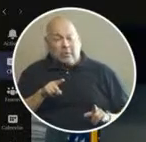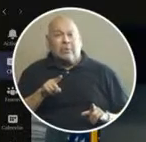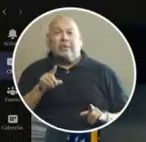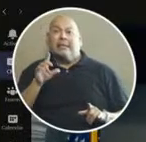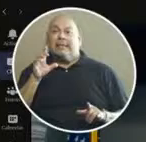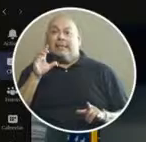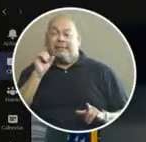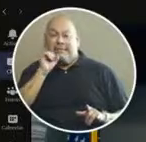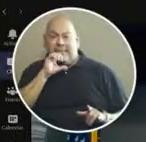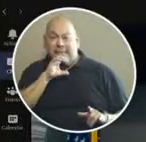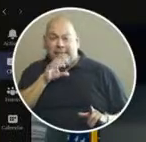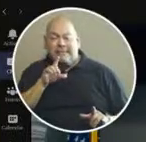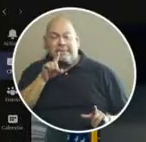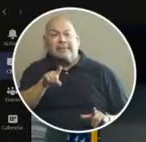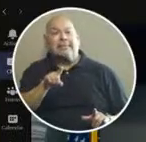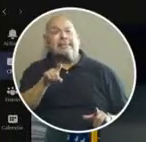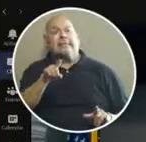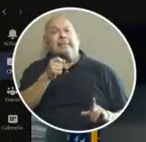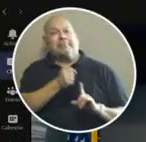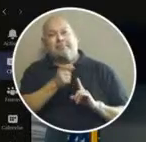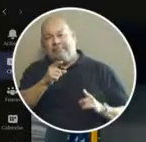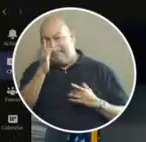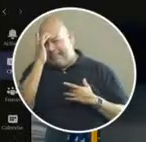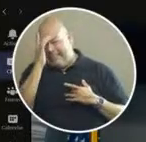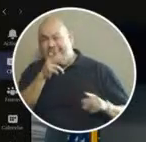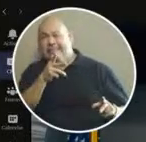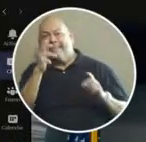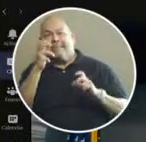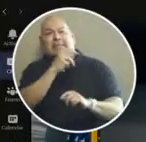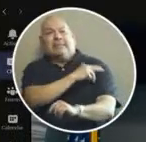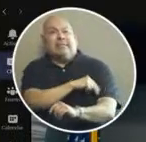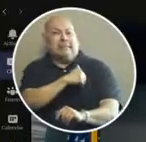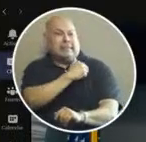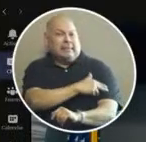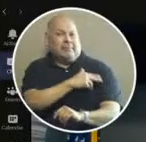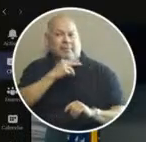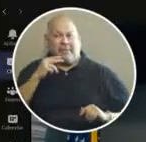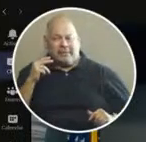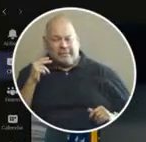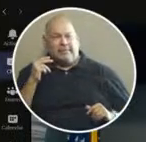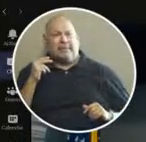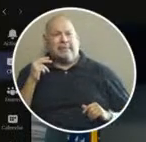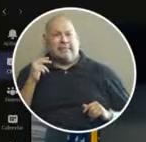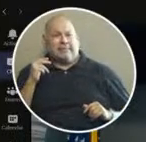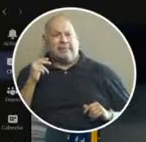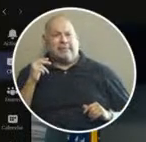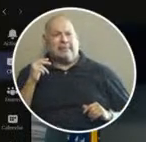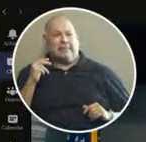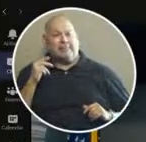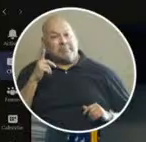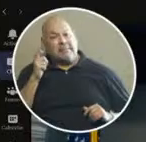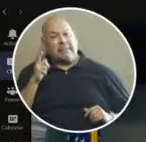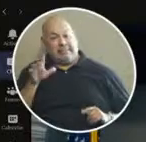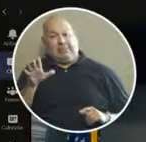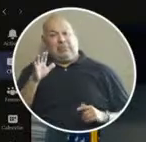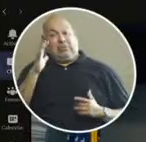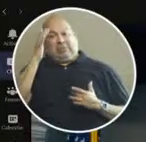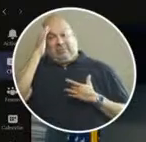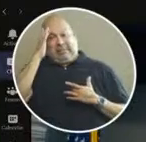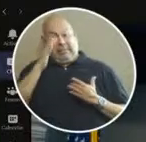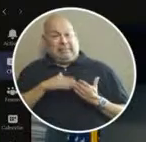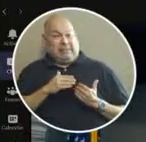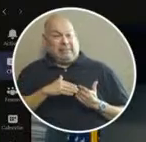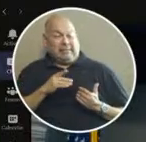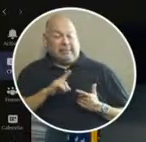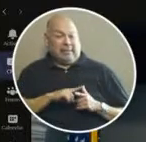en el hospital. Y por las disposiciones de prevención de infección